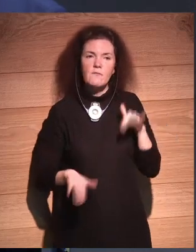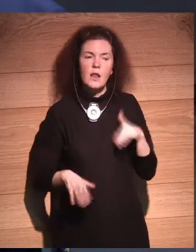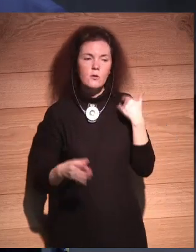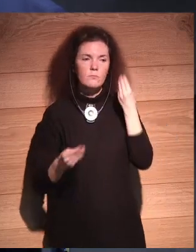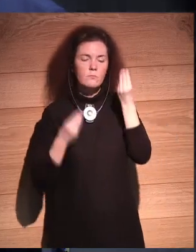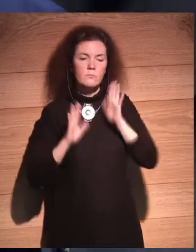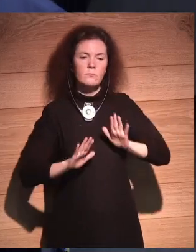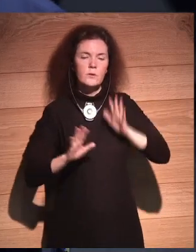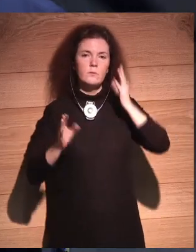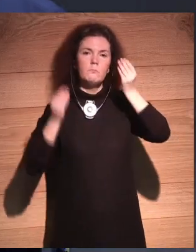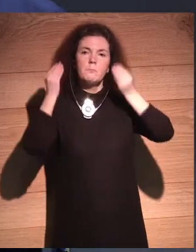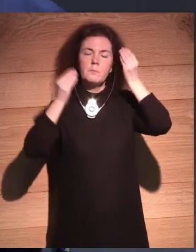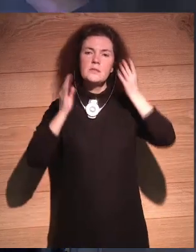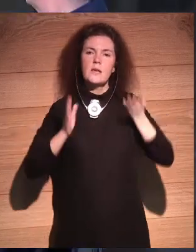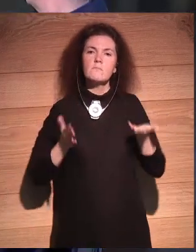eso.